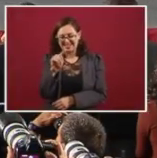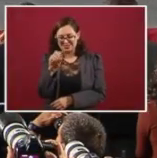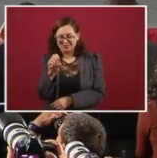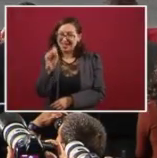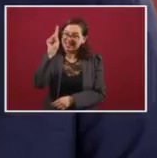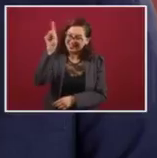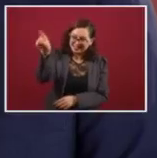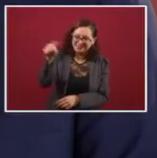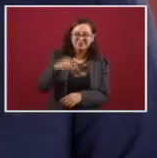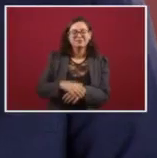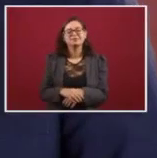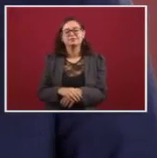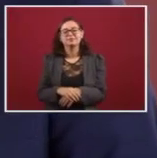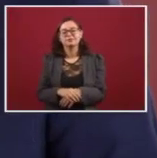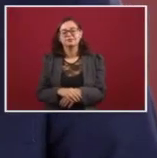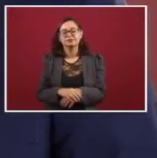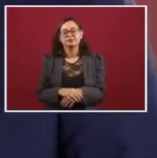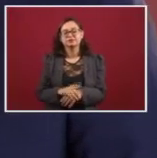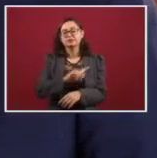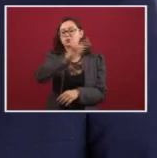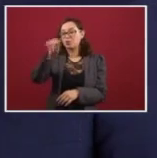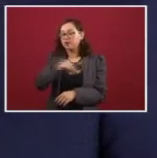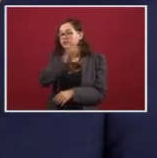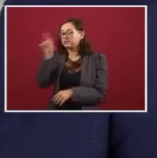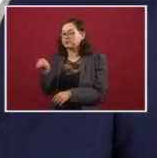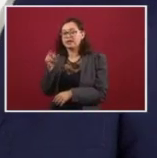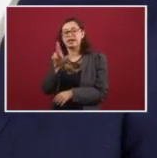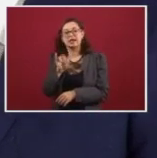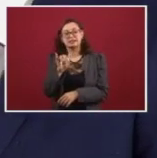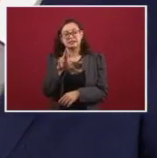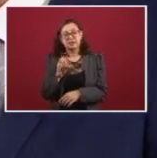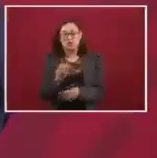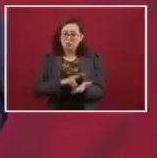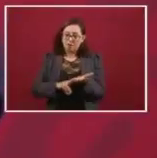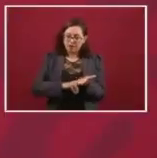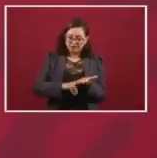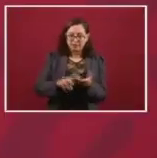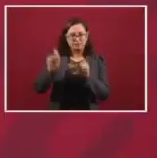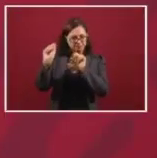acto en Río Verde, San Luis Potosí.